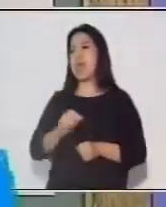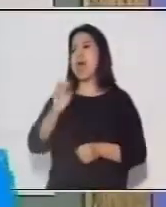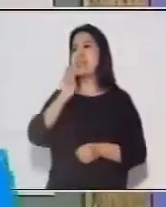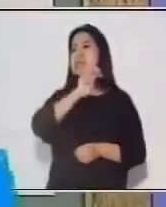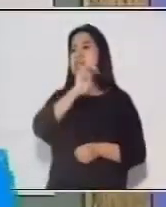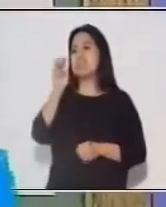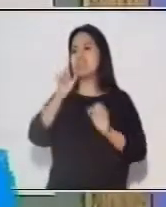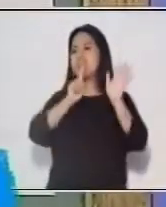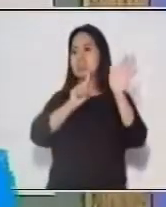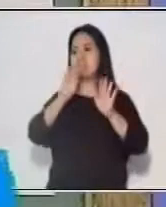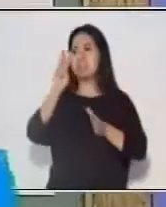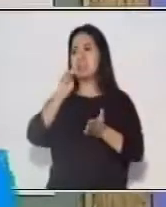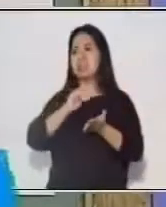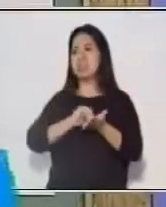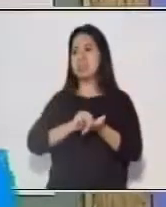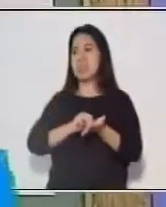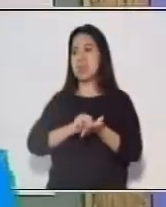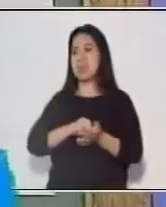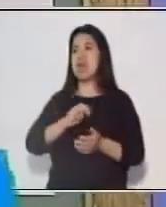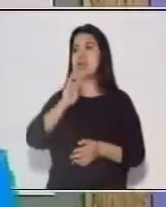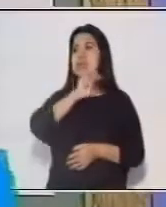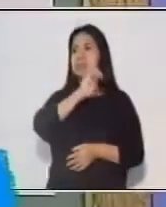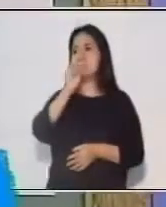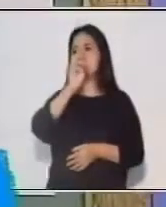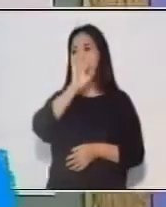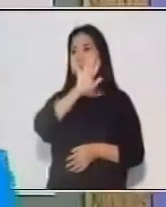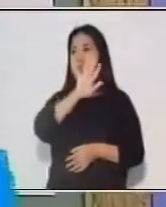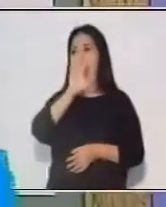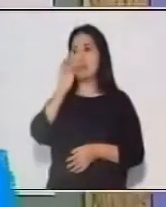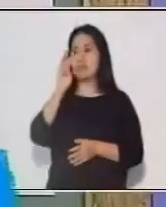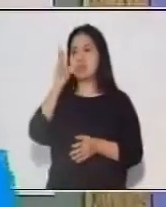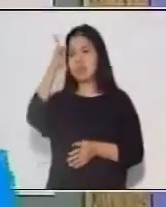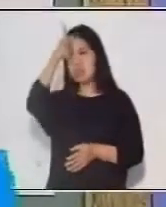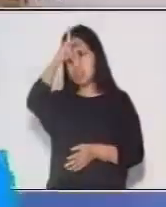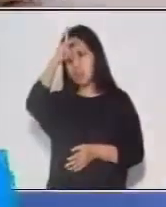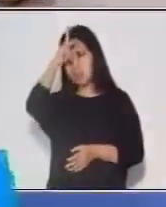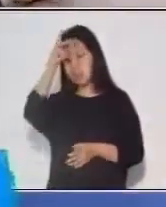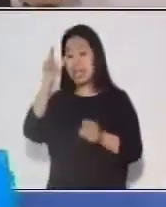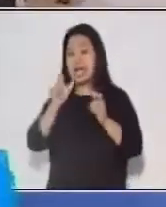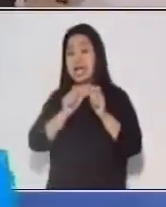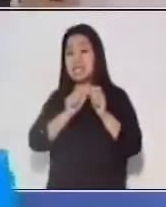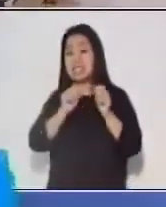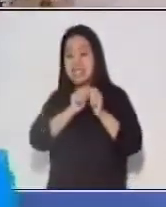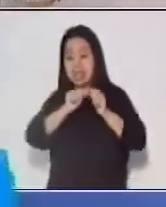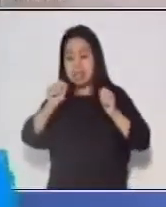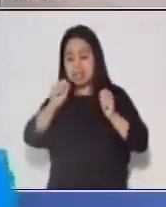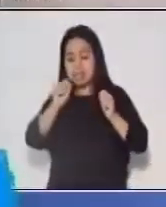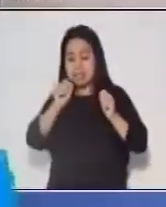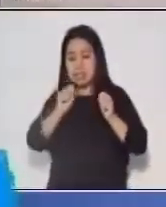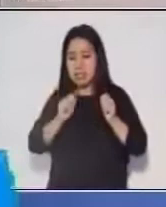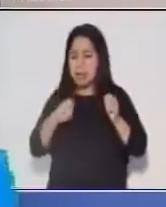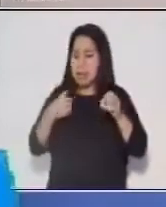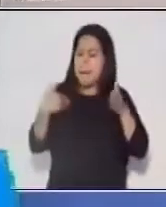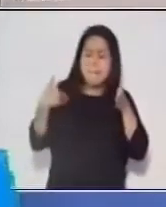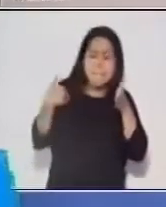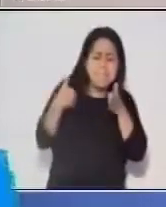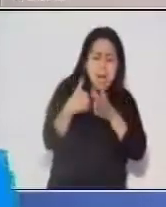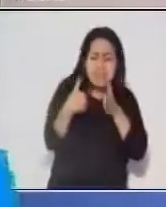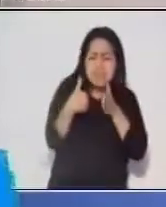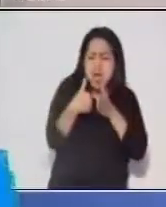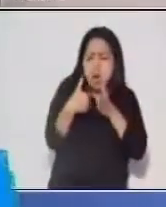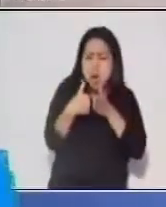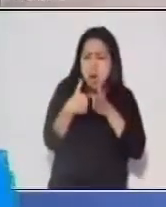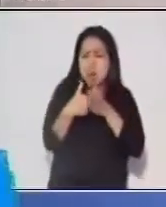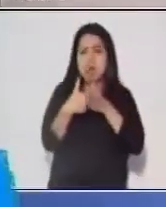kilómetros. Esa es la distancia más corta entre la Tierra y la Luna. ¿Y cuál